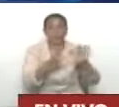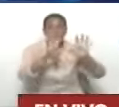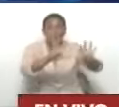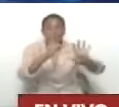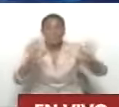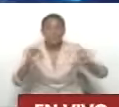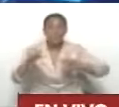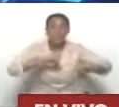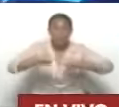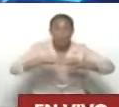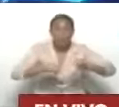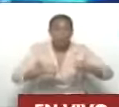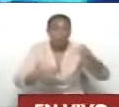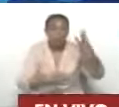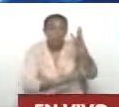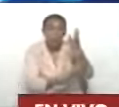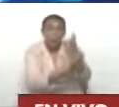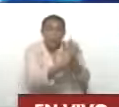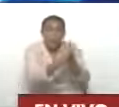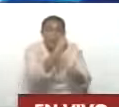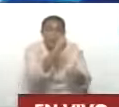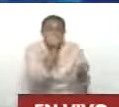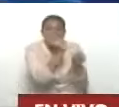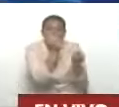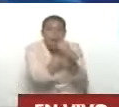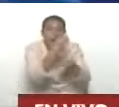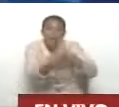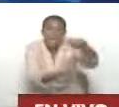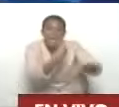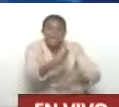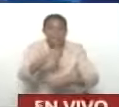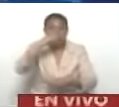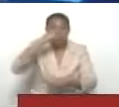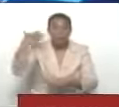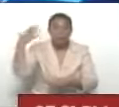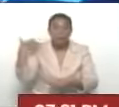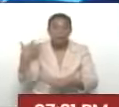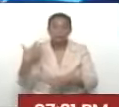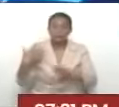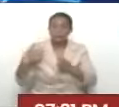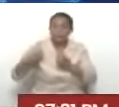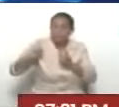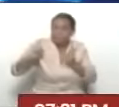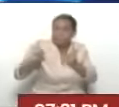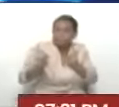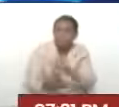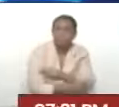motores, agrupan en todo el trabajo y el esfuerzo que se hizo para poder nosotros cambiar